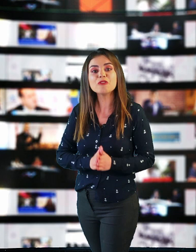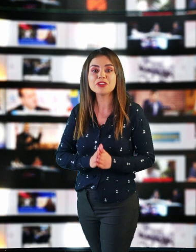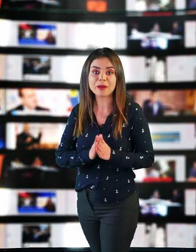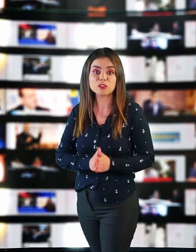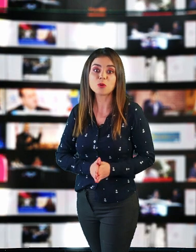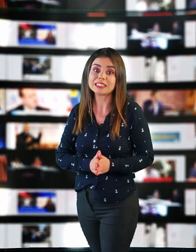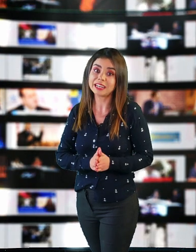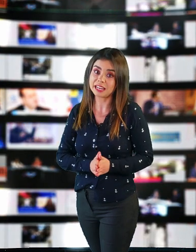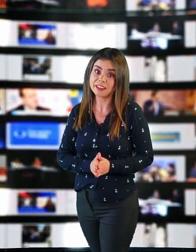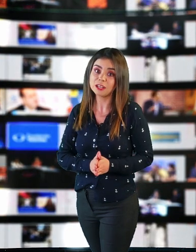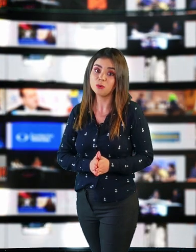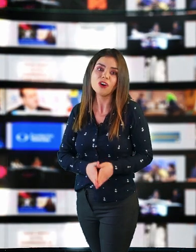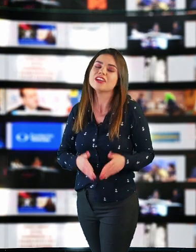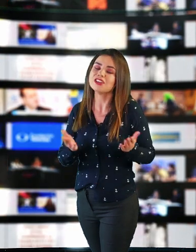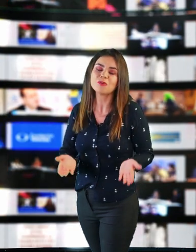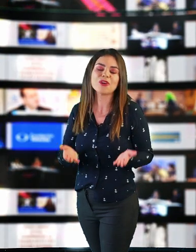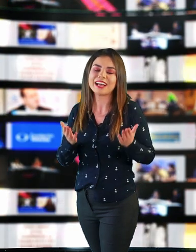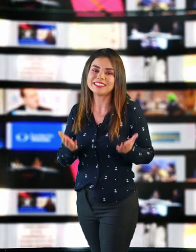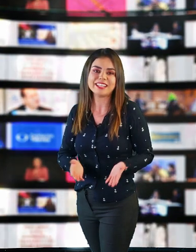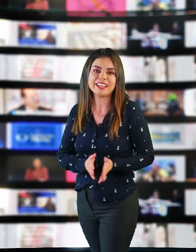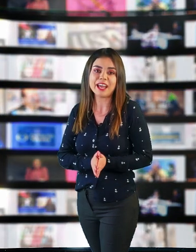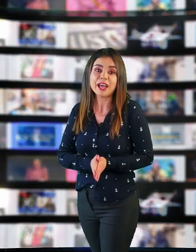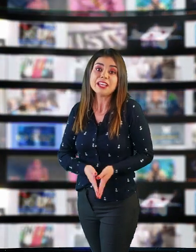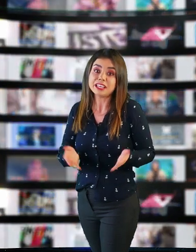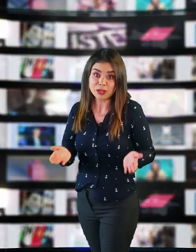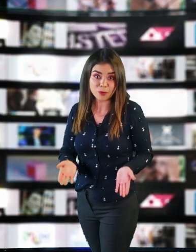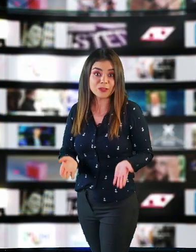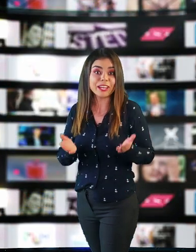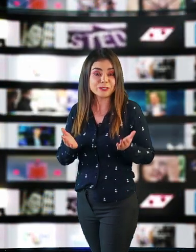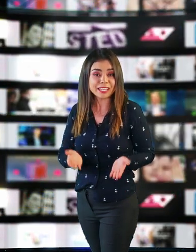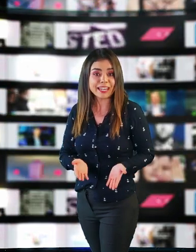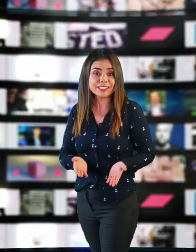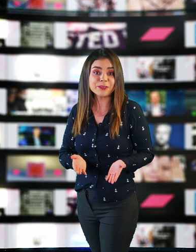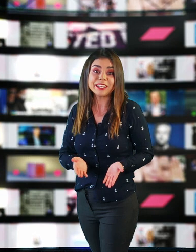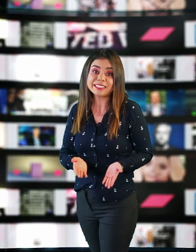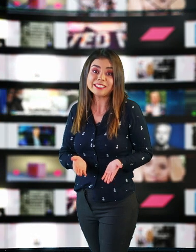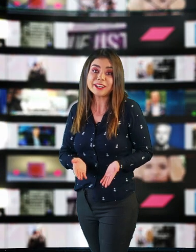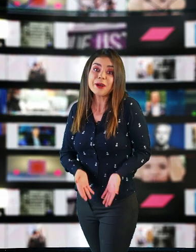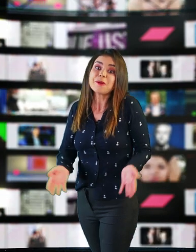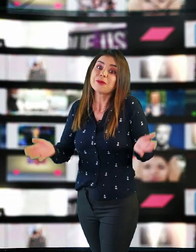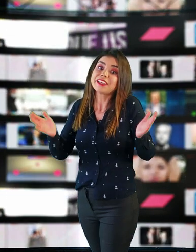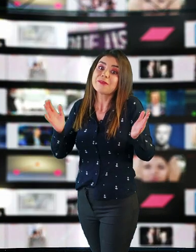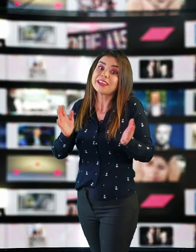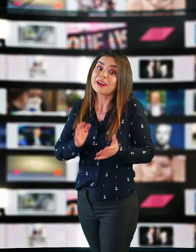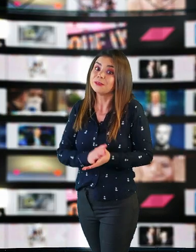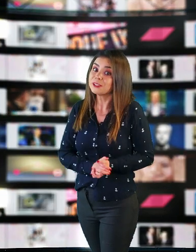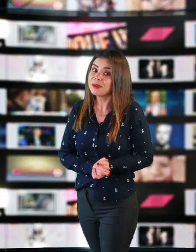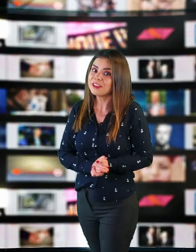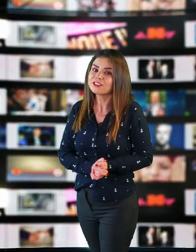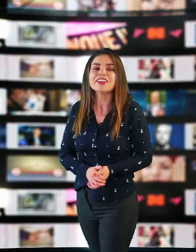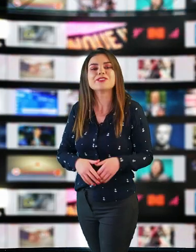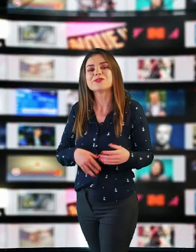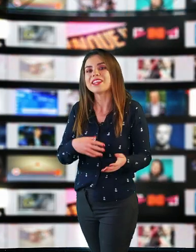contratos fueron firmados por la Secretaría de Salud y no por la Cancillería. Y qué bueno que hizo esta aclaración el canciller, porque ya ven que a